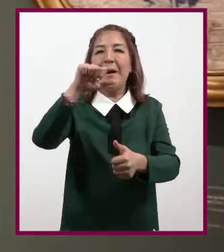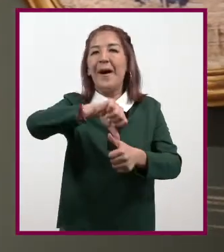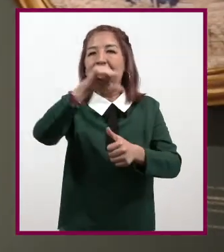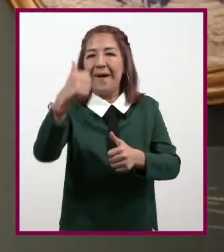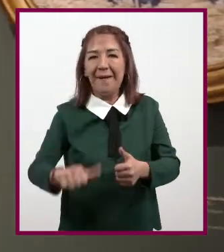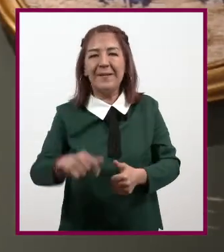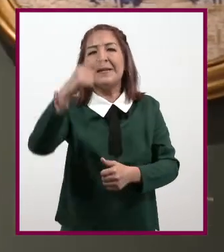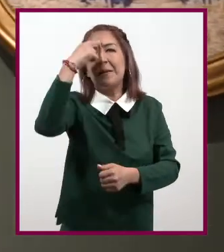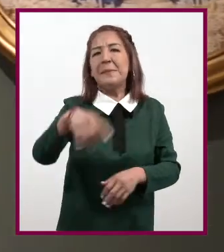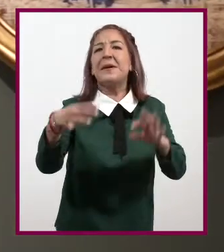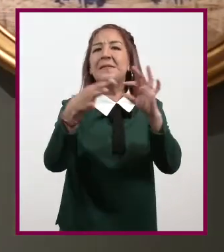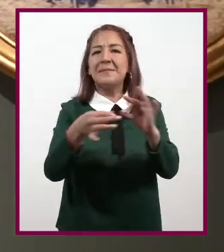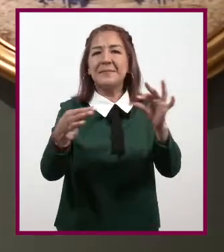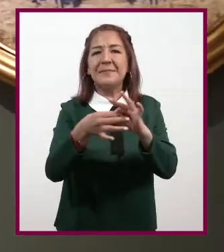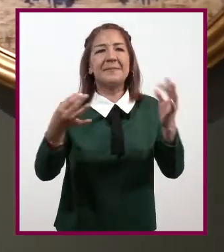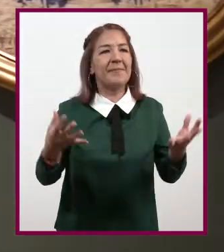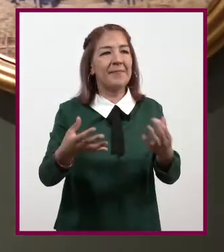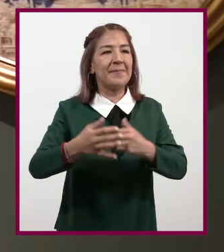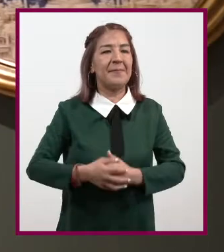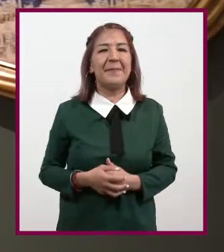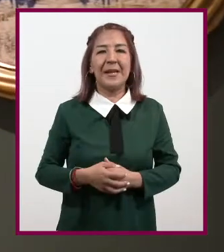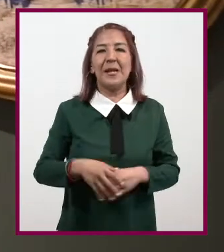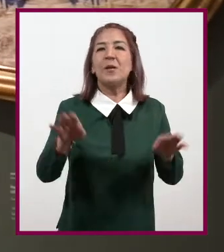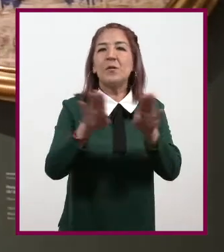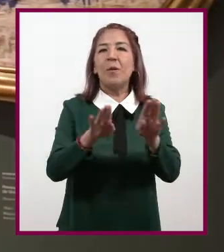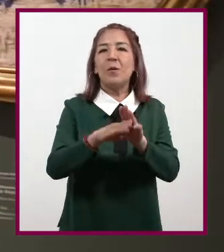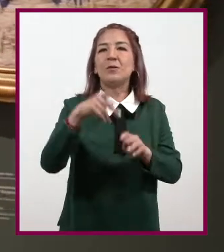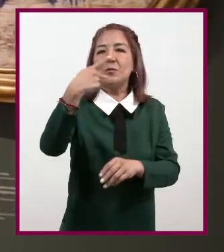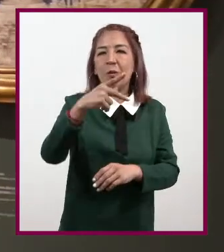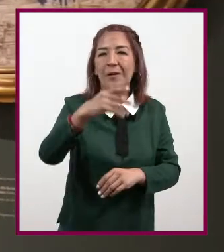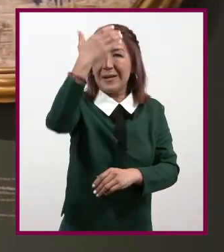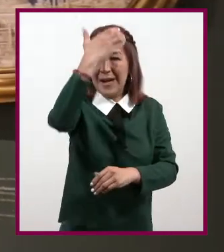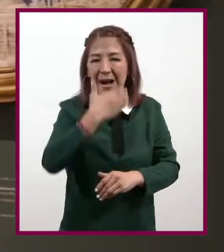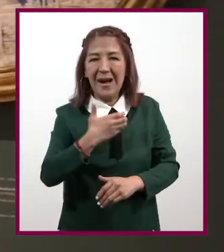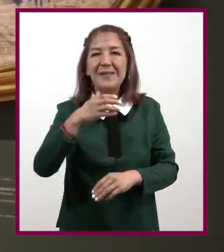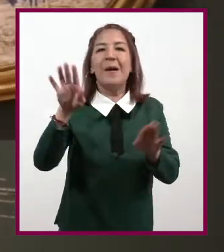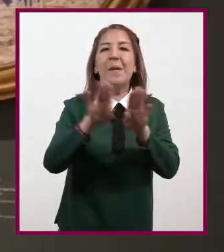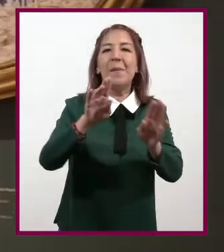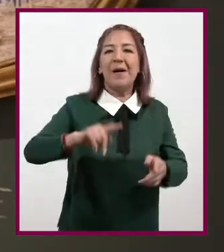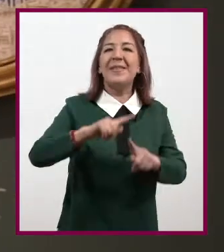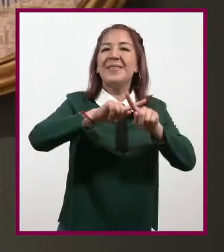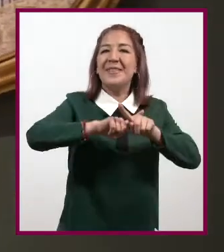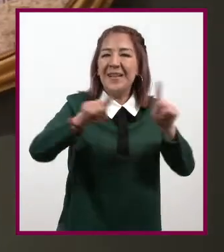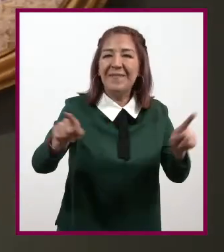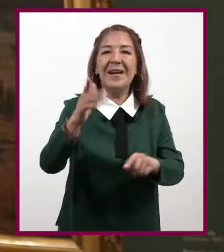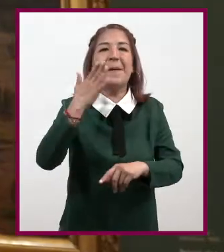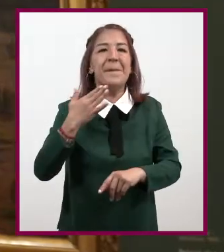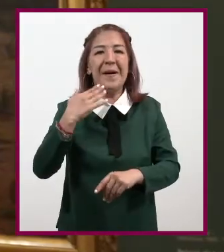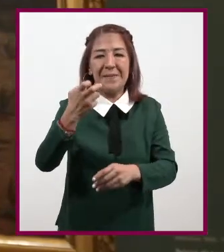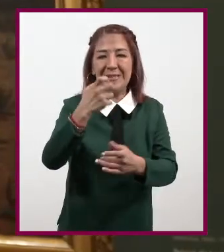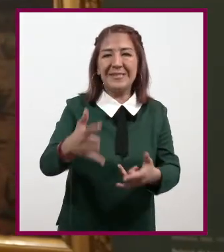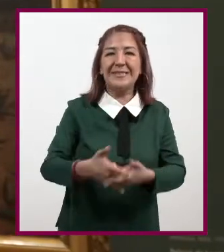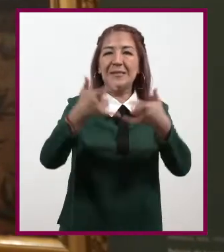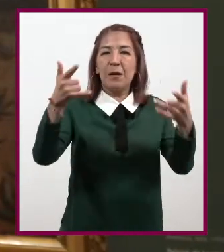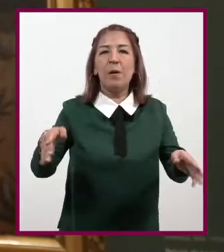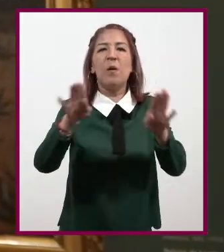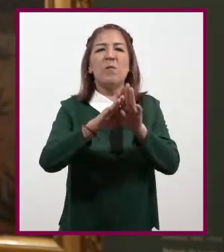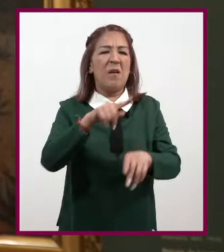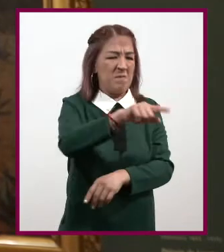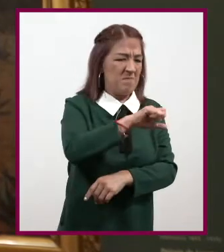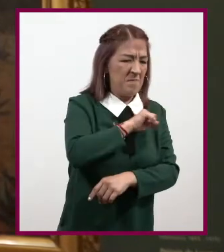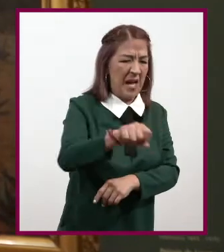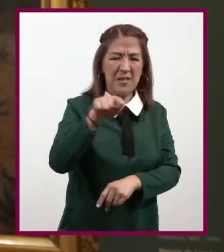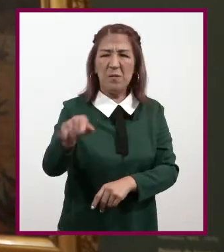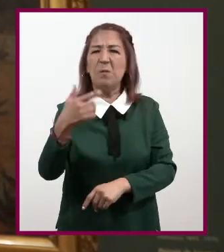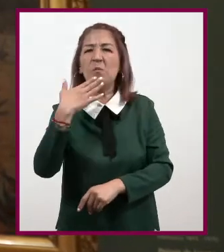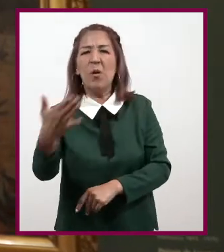nos lleva a tener una cara amable de nuestra historia, donde no solamente hay estos discursos de buenos y malos. La historia